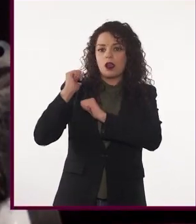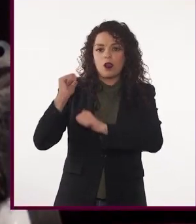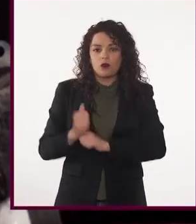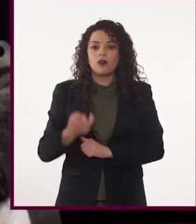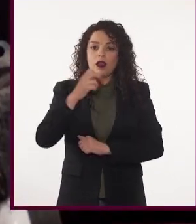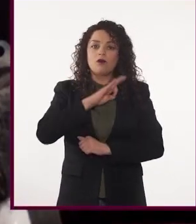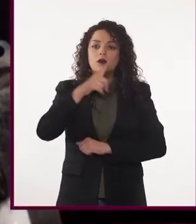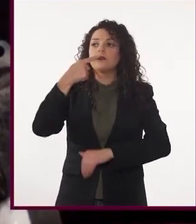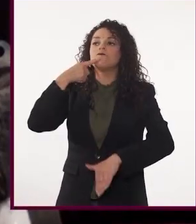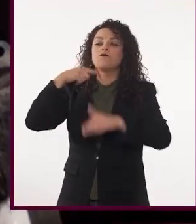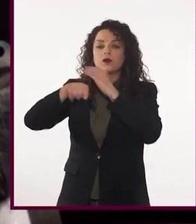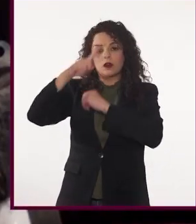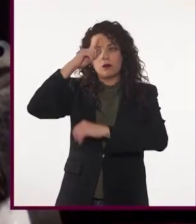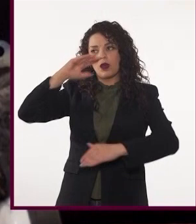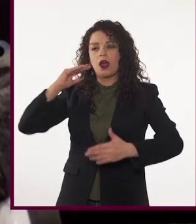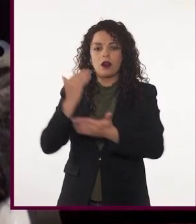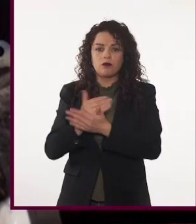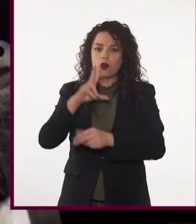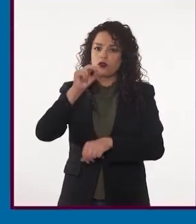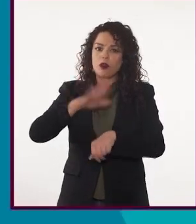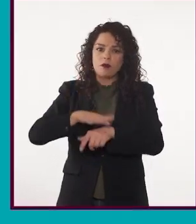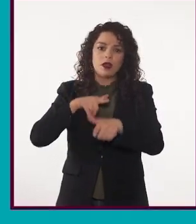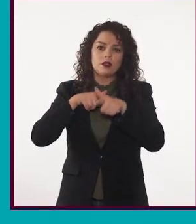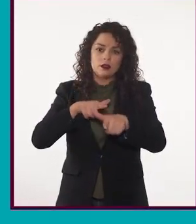para denunciar y detener las agresiones.